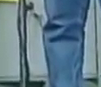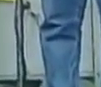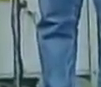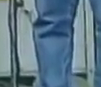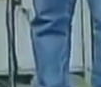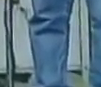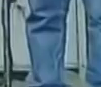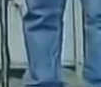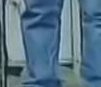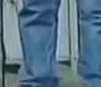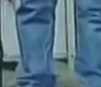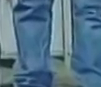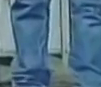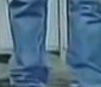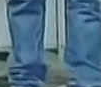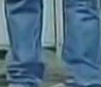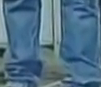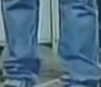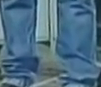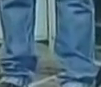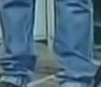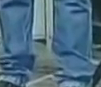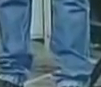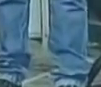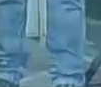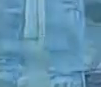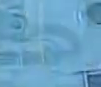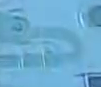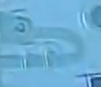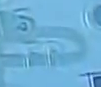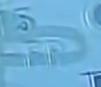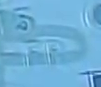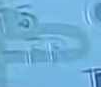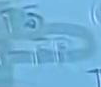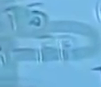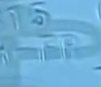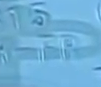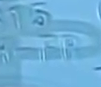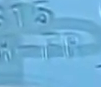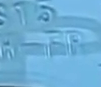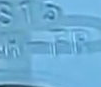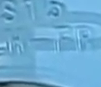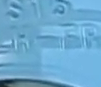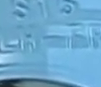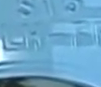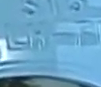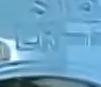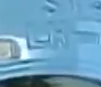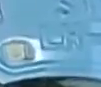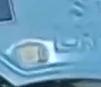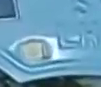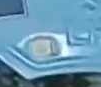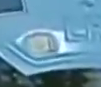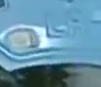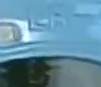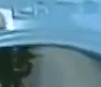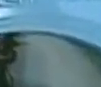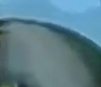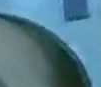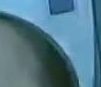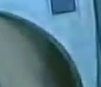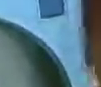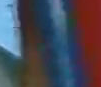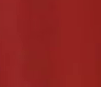Estudiando, hombre activo y malicioso, siempre andaba preparado. A pesar de su niñez, era como iluminado. Con su hermana y con su